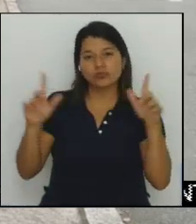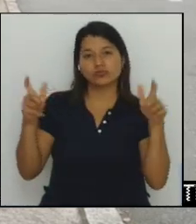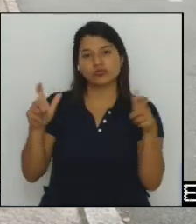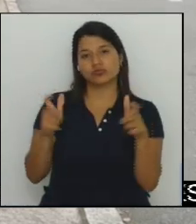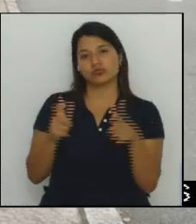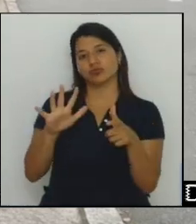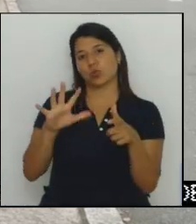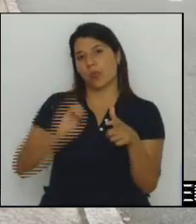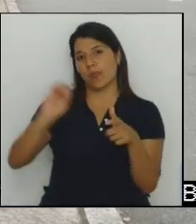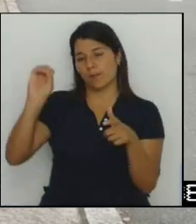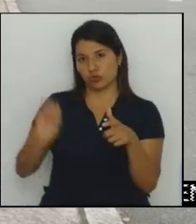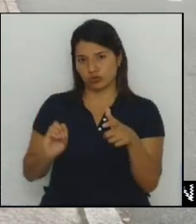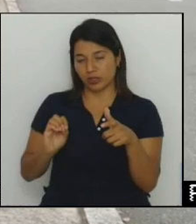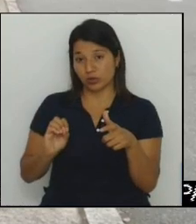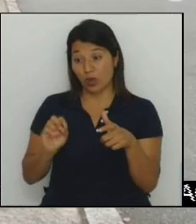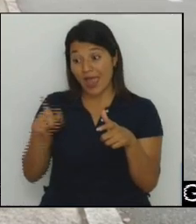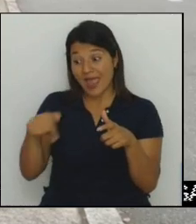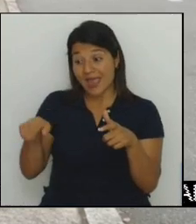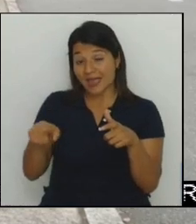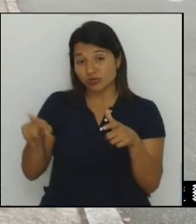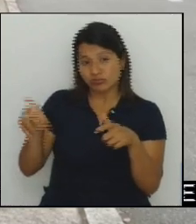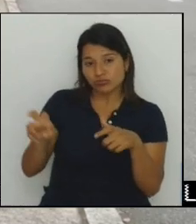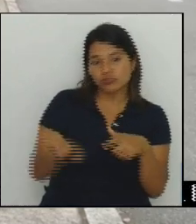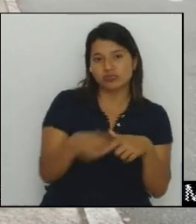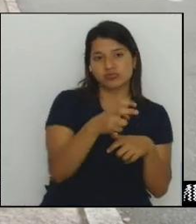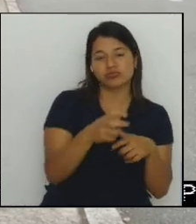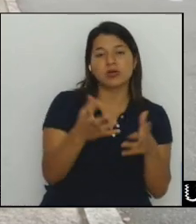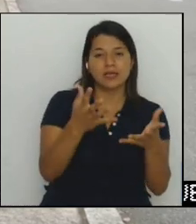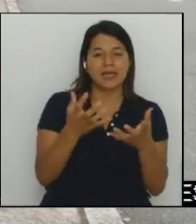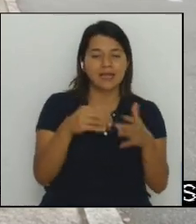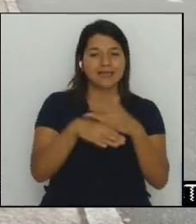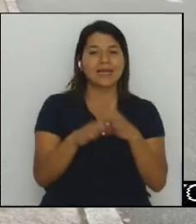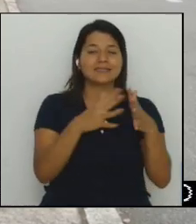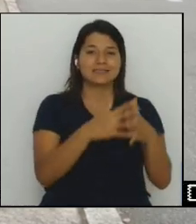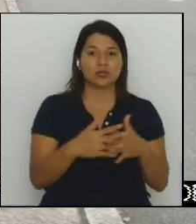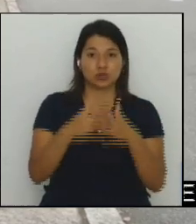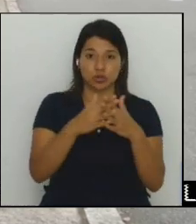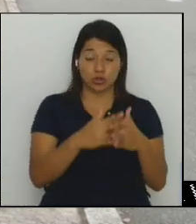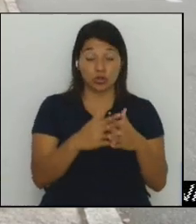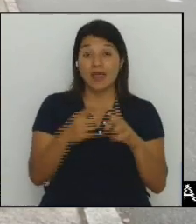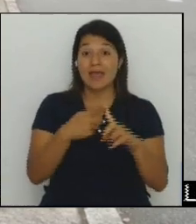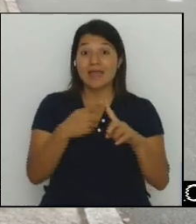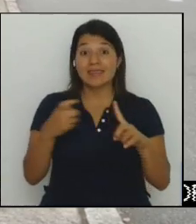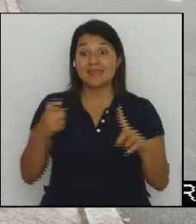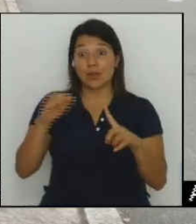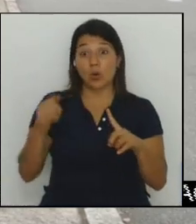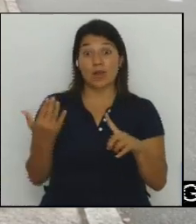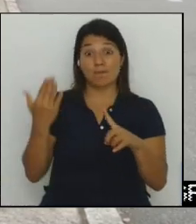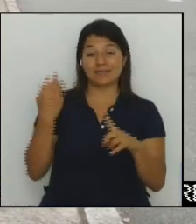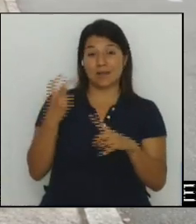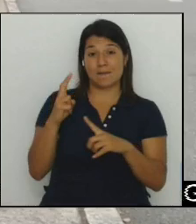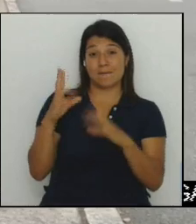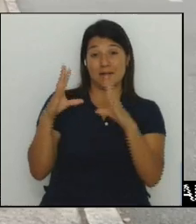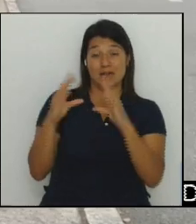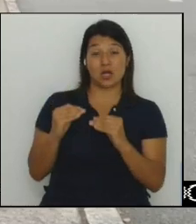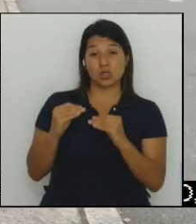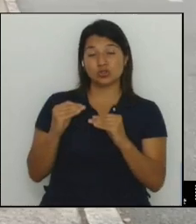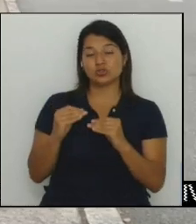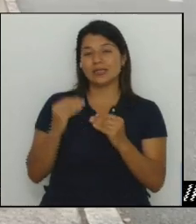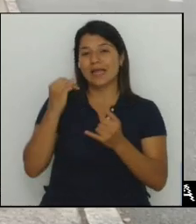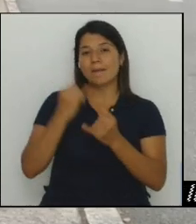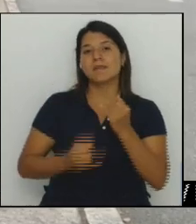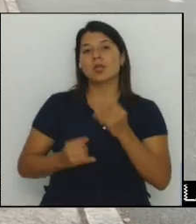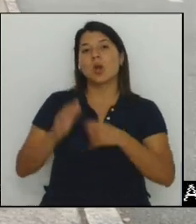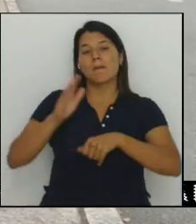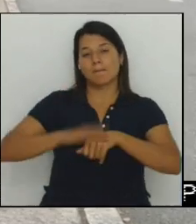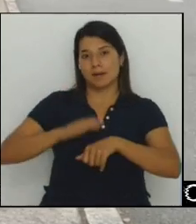que expiró el Título 42 la medianoche del jueves. Esto según lo señaló el domingo el secretario de Seguridad Nacional, Alejandro Mayorkas, en